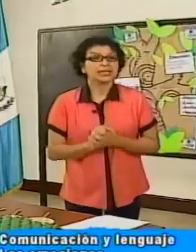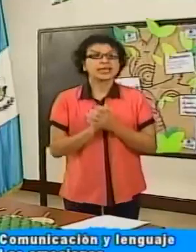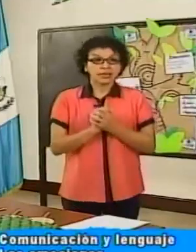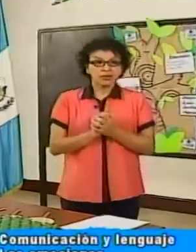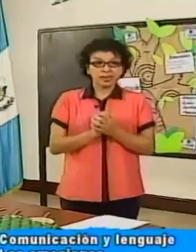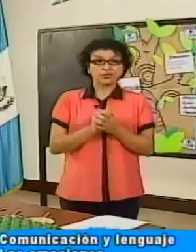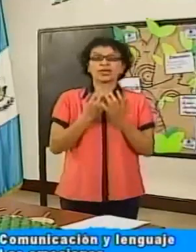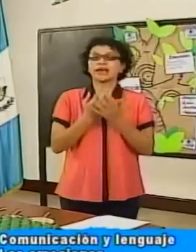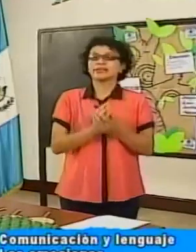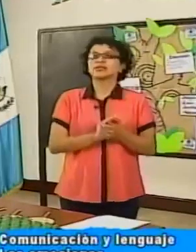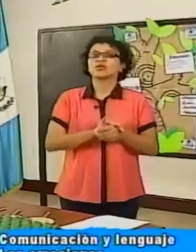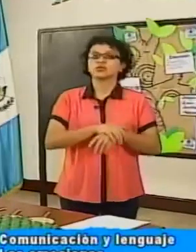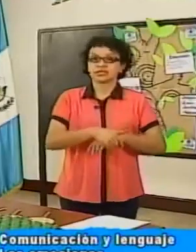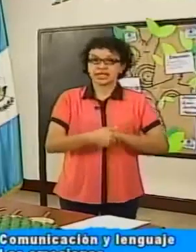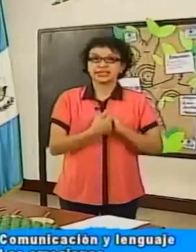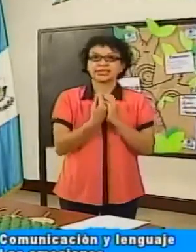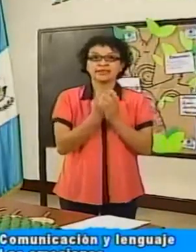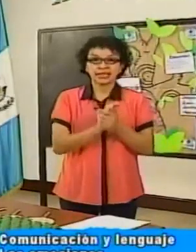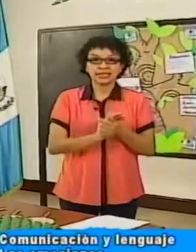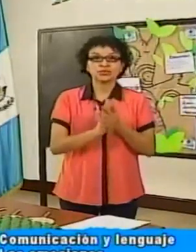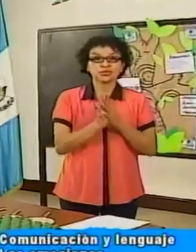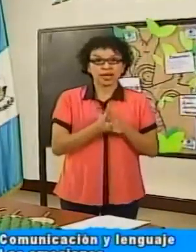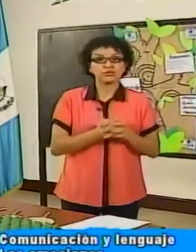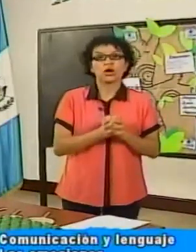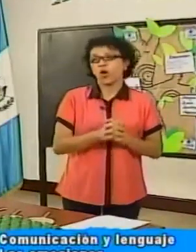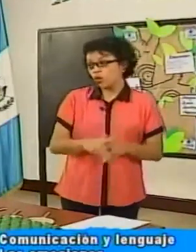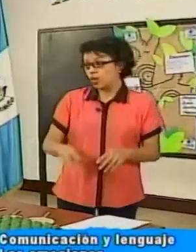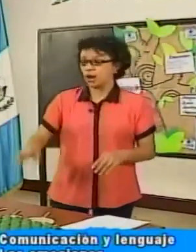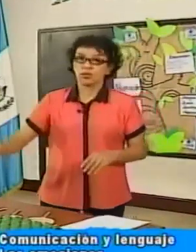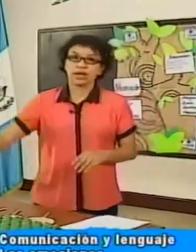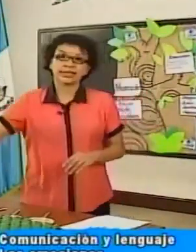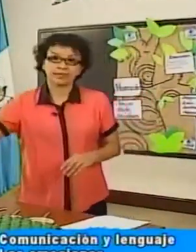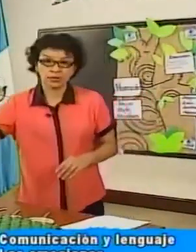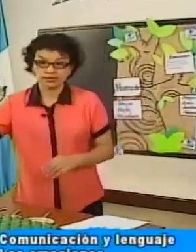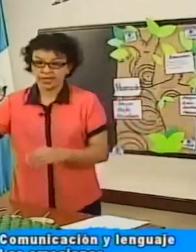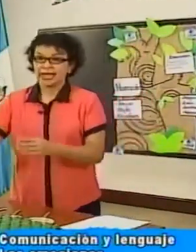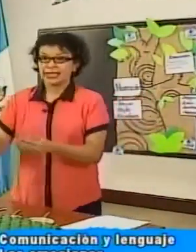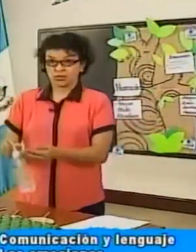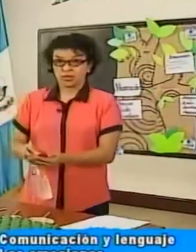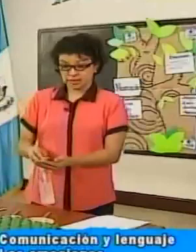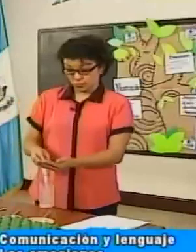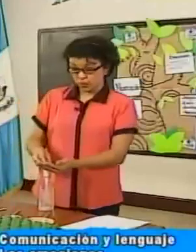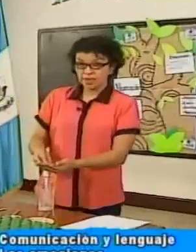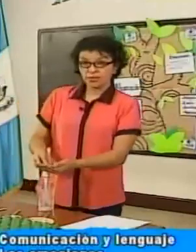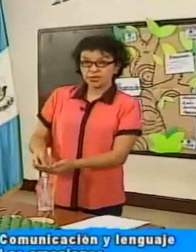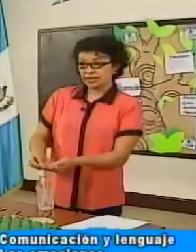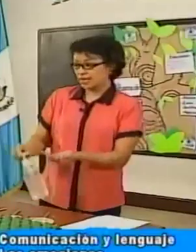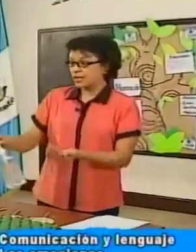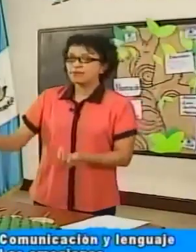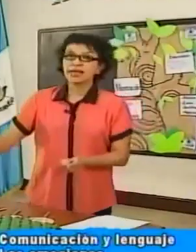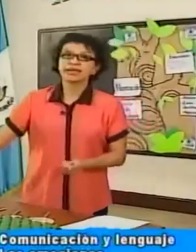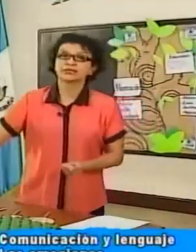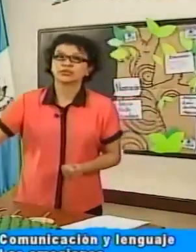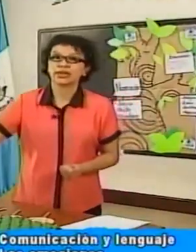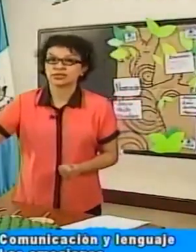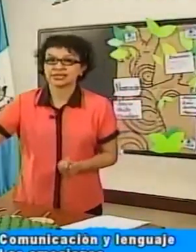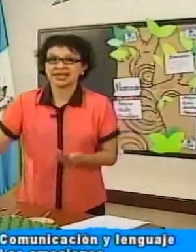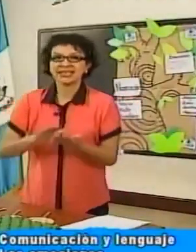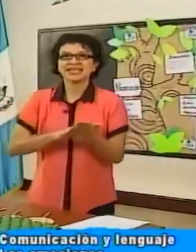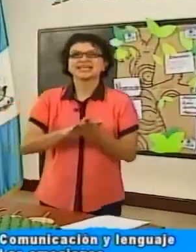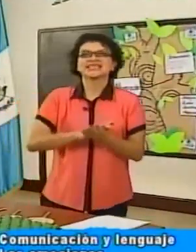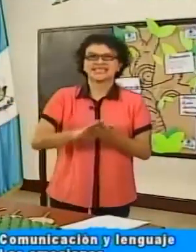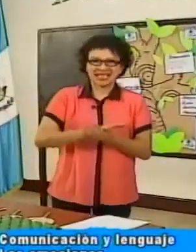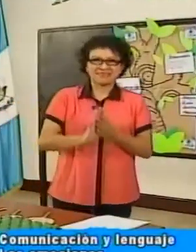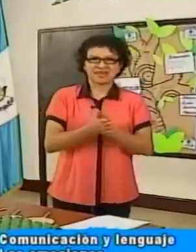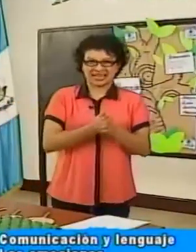empezar, te recomiendo que laves constantemente tus manos con agua y jabón. Eso es muy importante para que tus manos